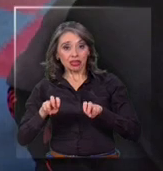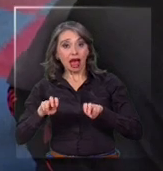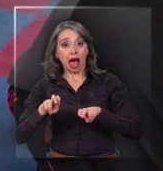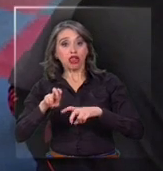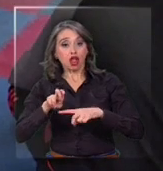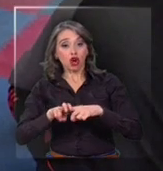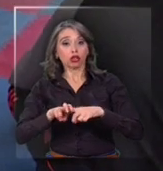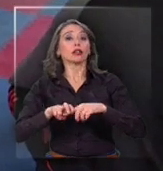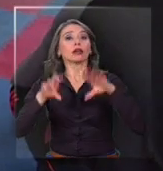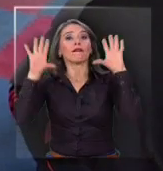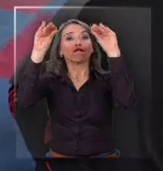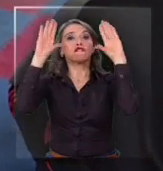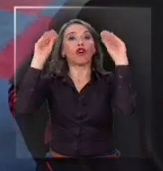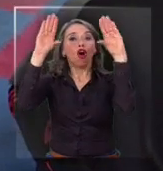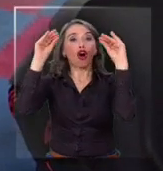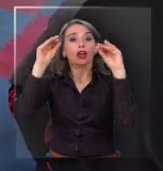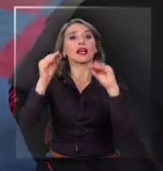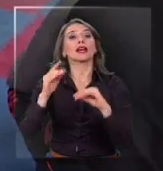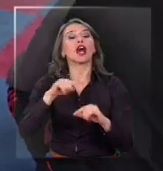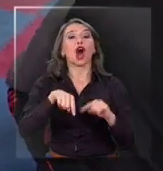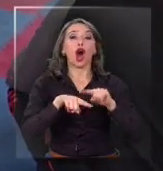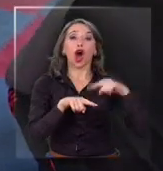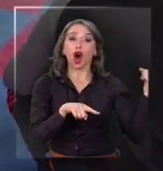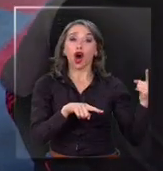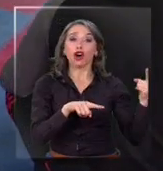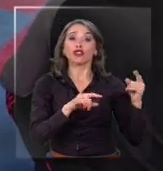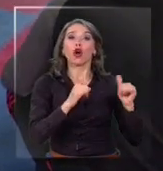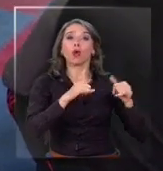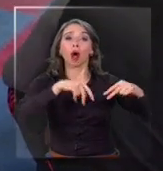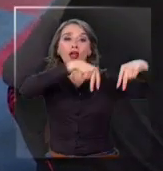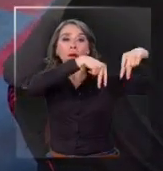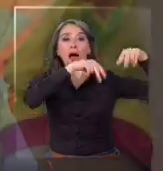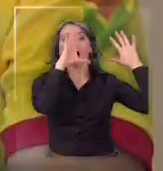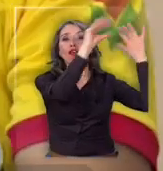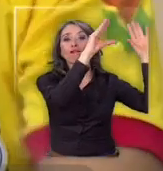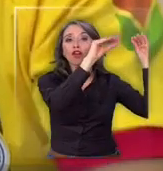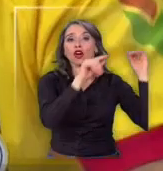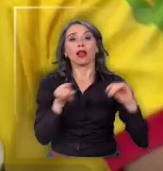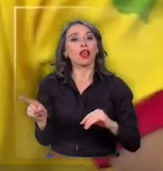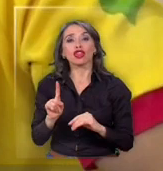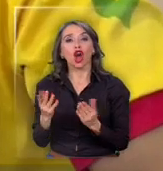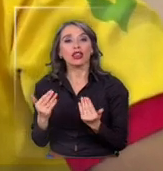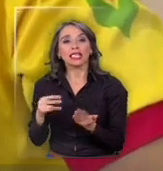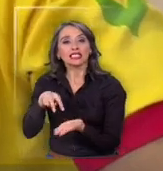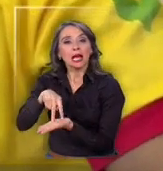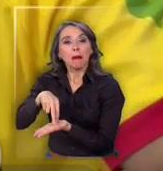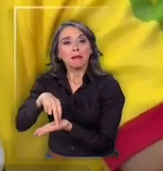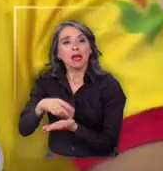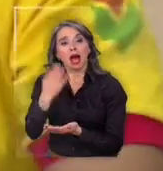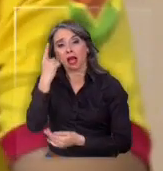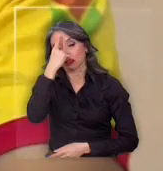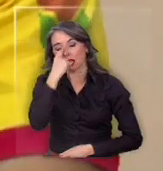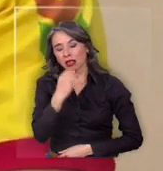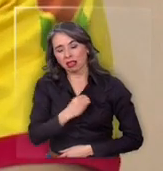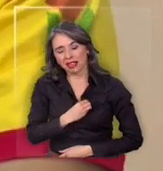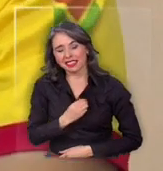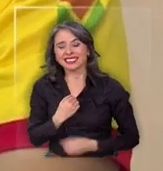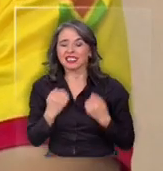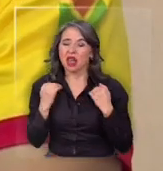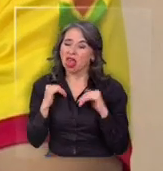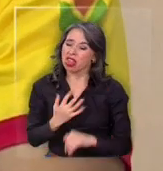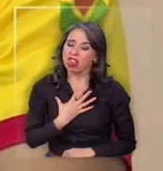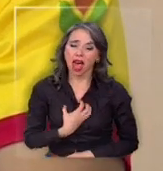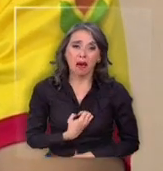de la versión tradicional donde los jugadores no necesitan sus piernas. Estaba tan triste y depresivo al principio, pero